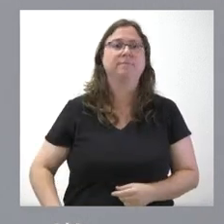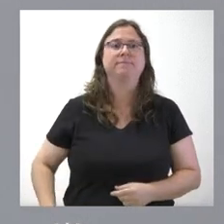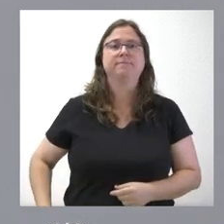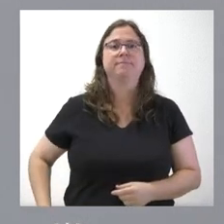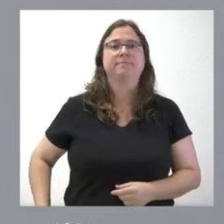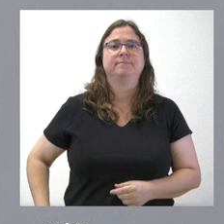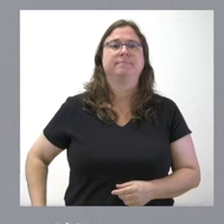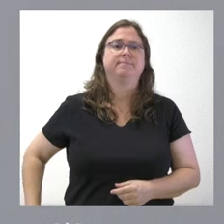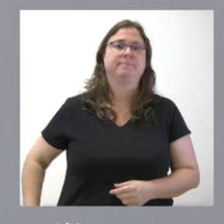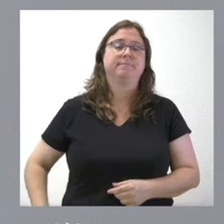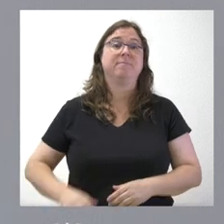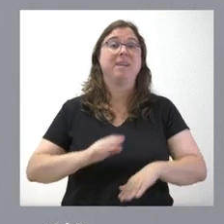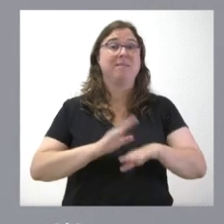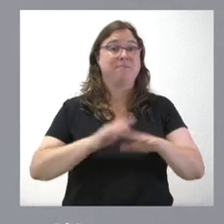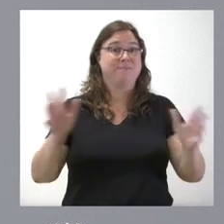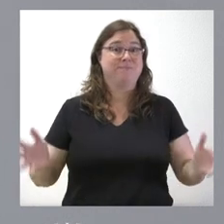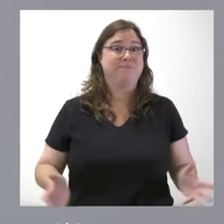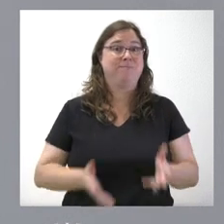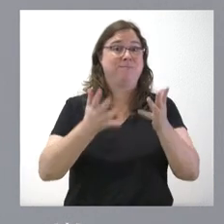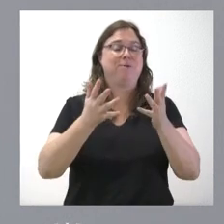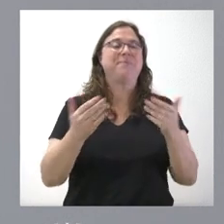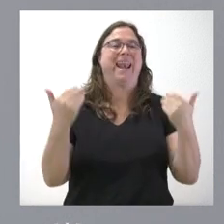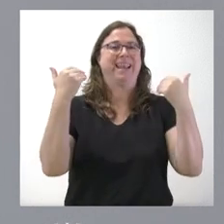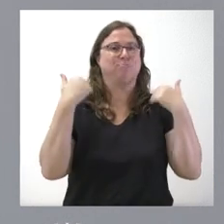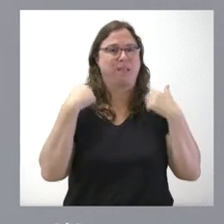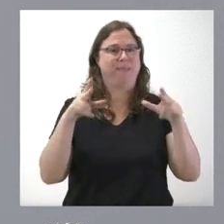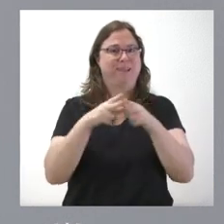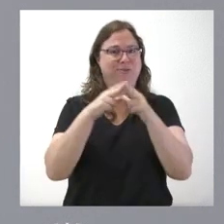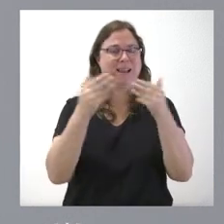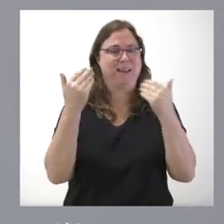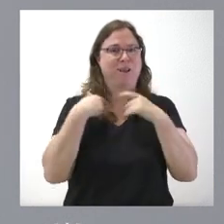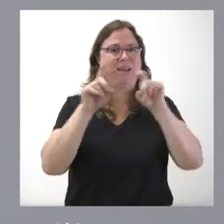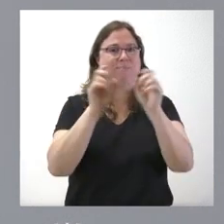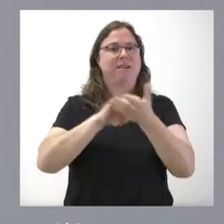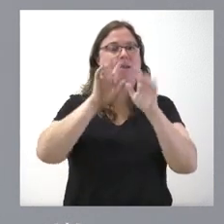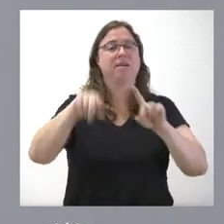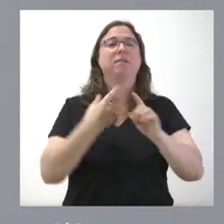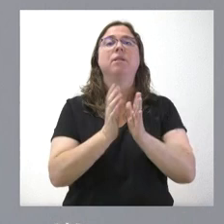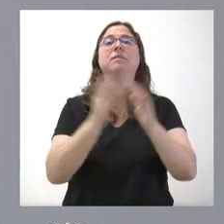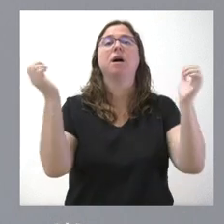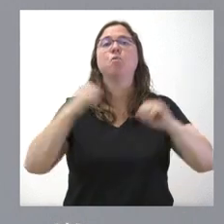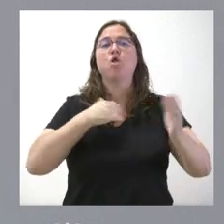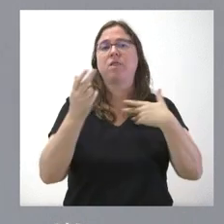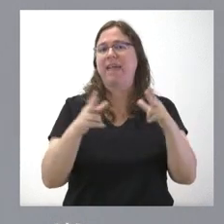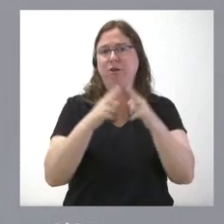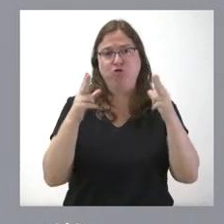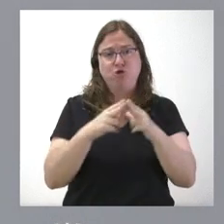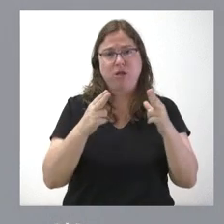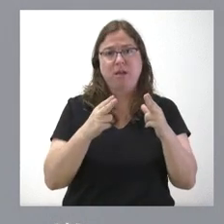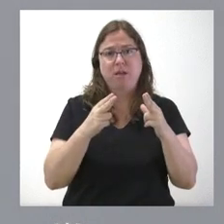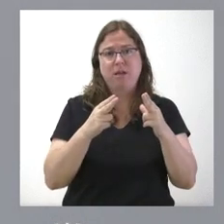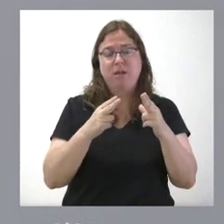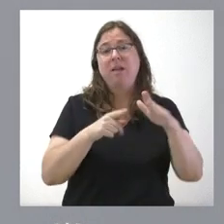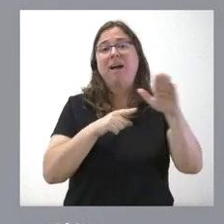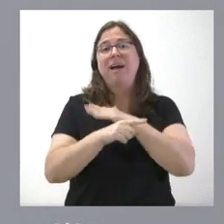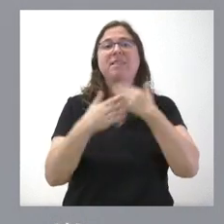para impulsar la responsabilidad social empresarial en Castilla y león y de acuerdo con el acuerdo del diálogo social que hemos formalizado con los agentes